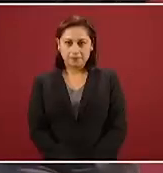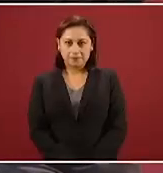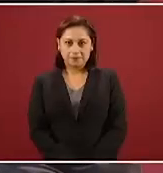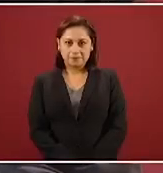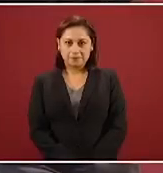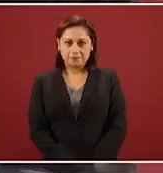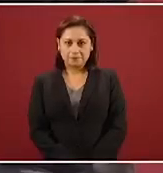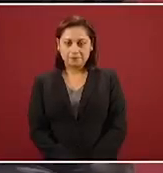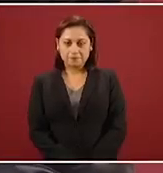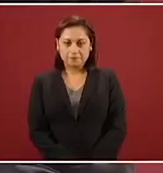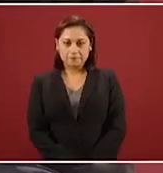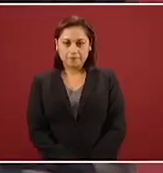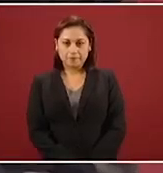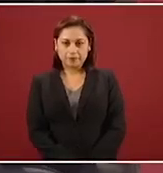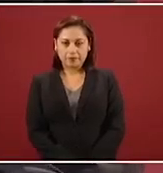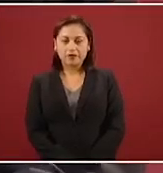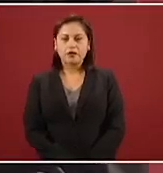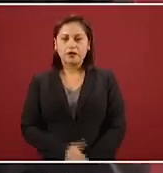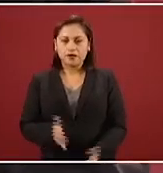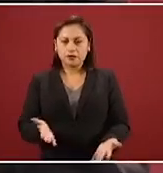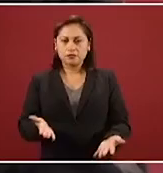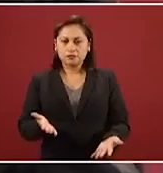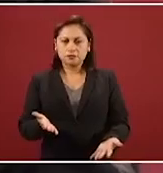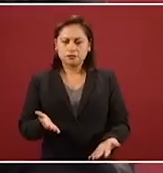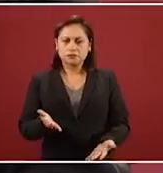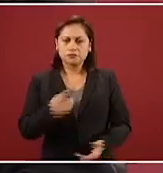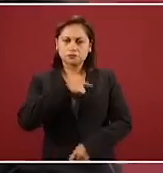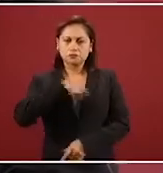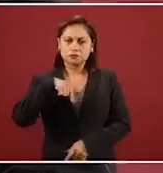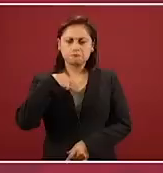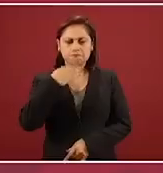No fue bien con un demócrata